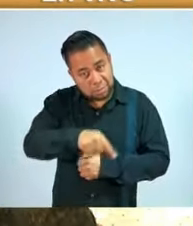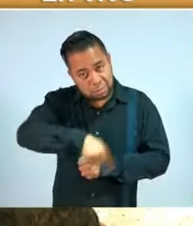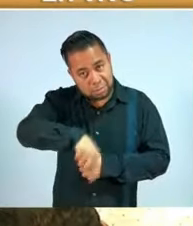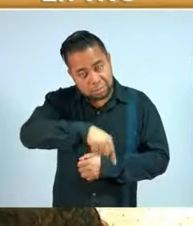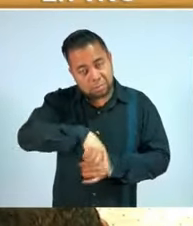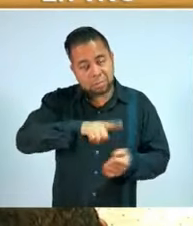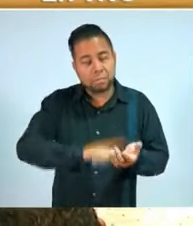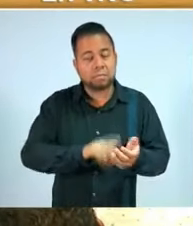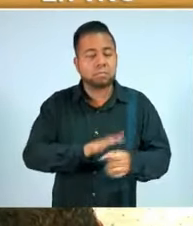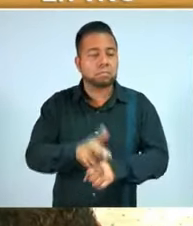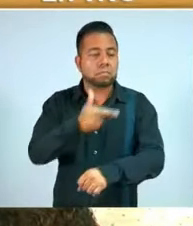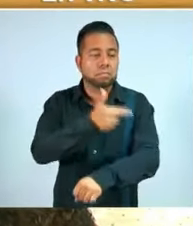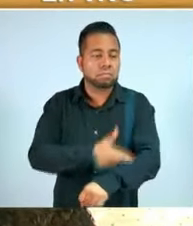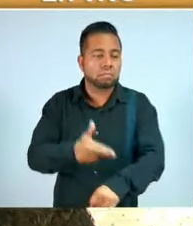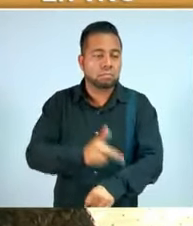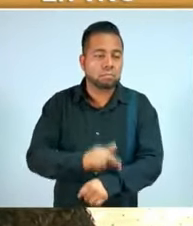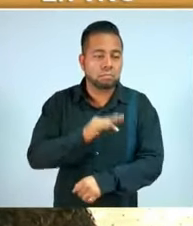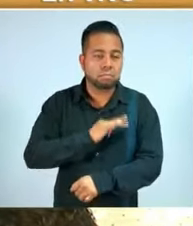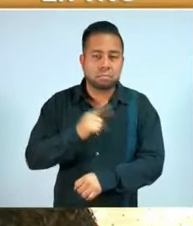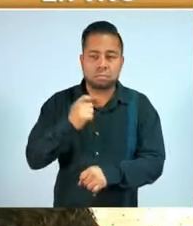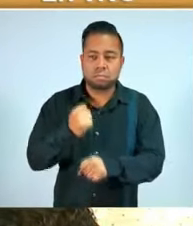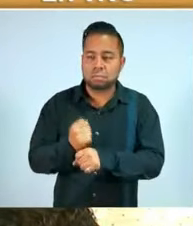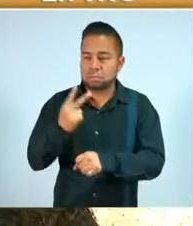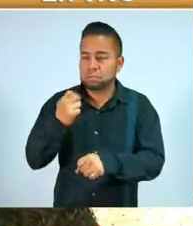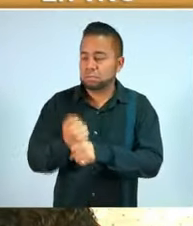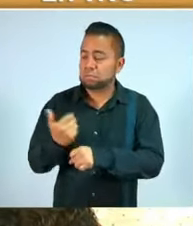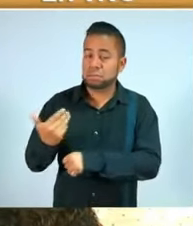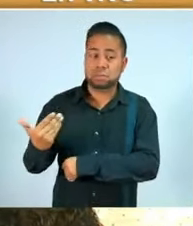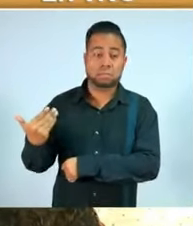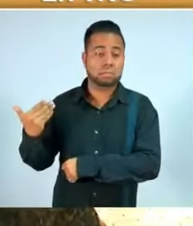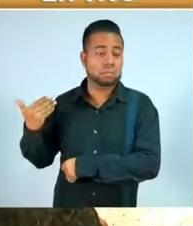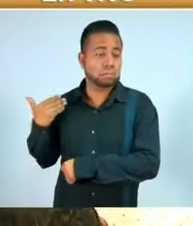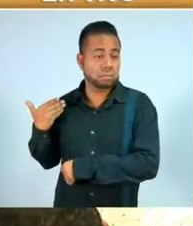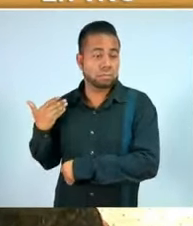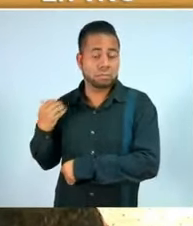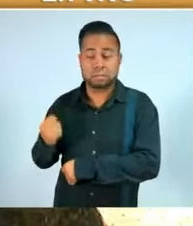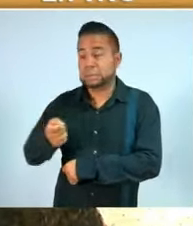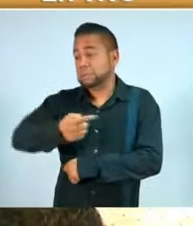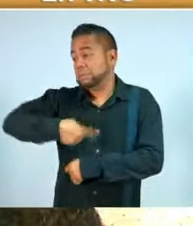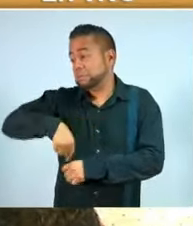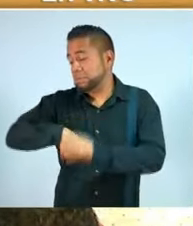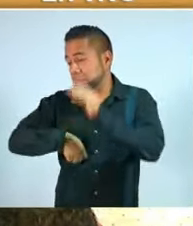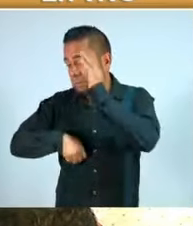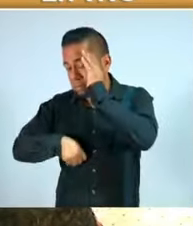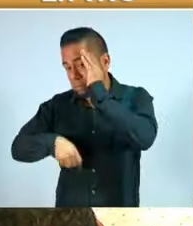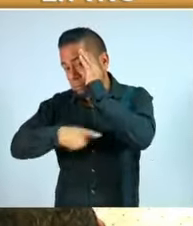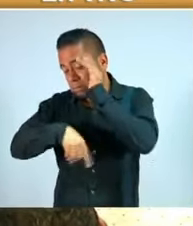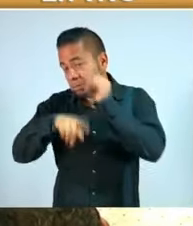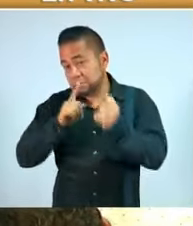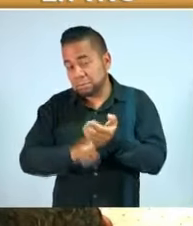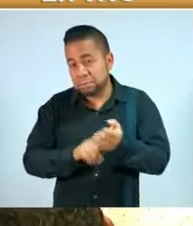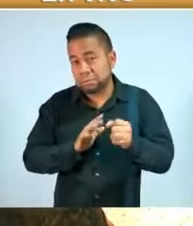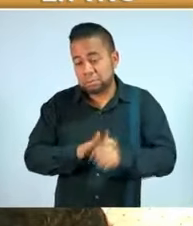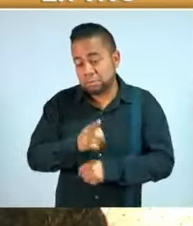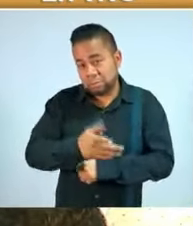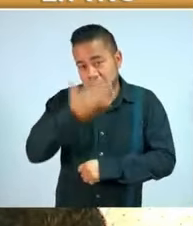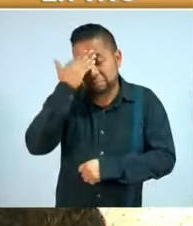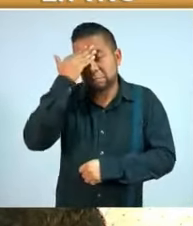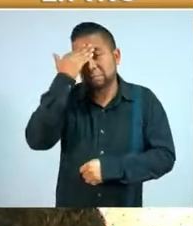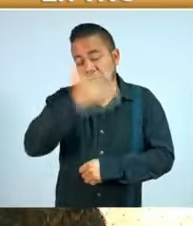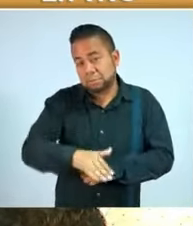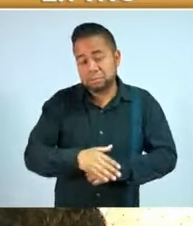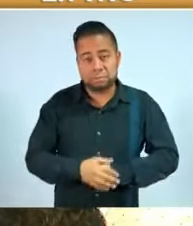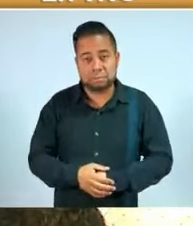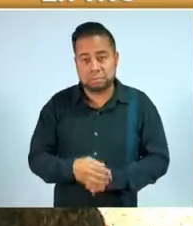por procedimientos de hace más de un año o dos años, o ellos como órganos constitucionalmente autónomos